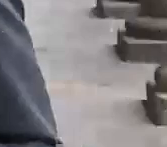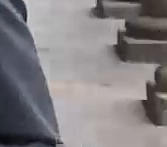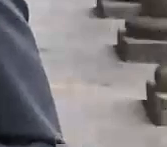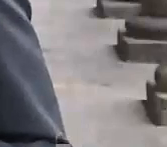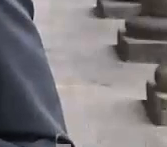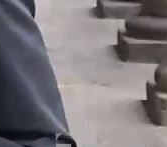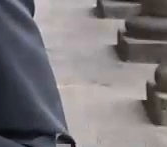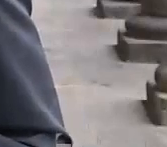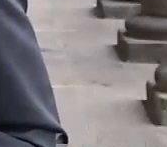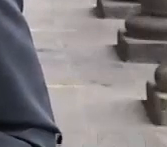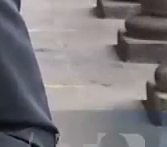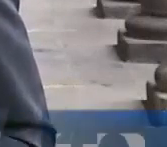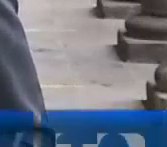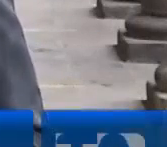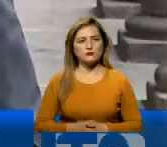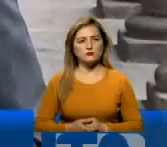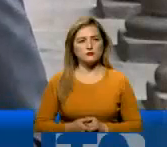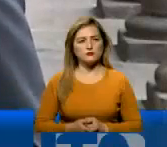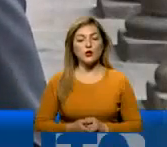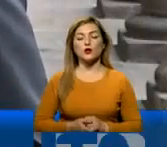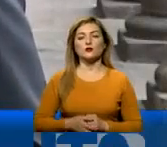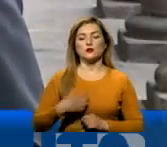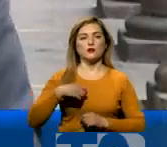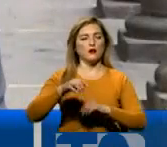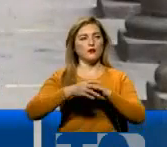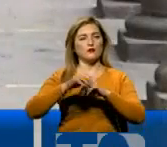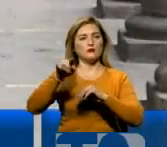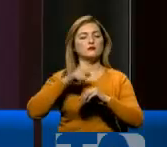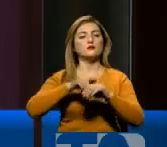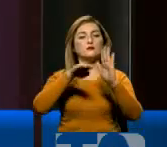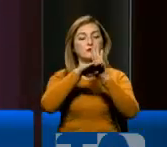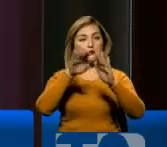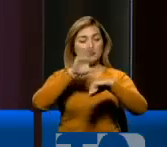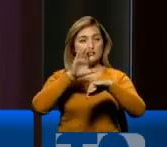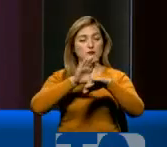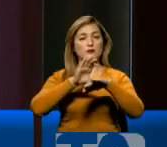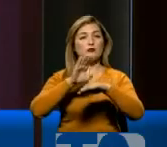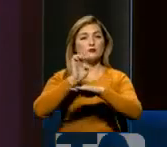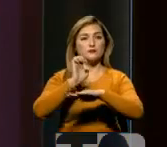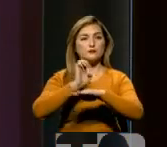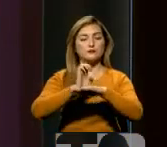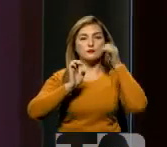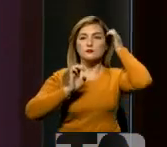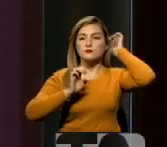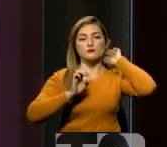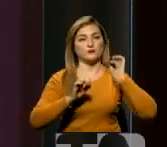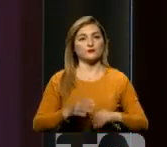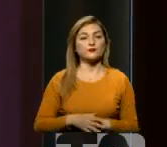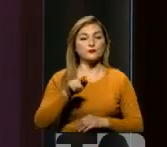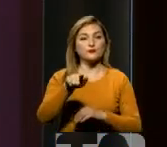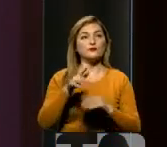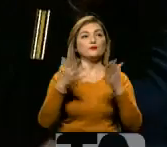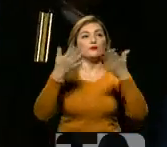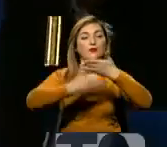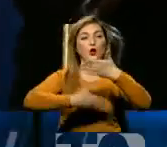Lo cierto es que con esta certificación internacional el Banco Central del Ecuador se consolida como el primero en toda la región en